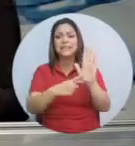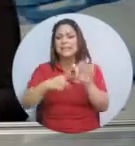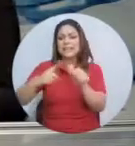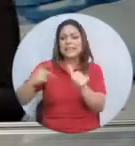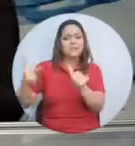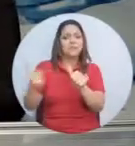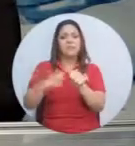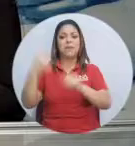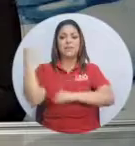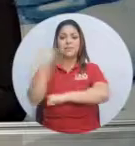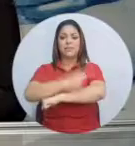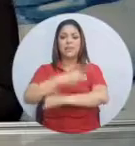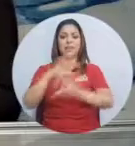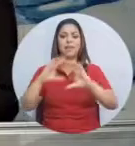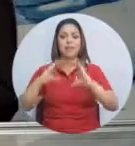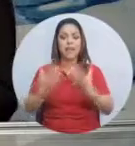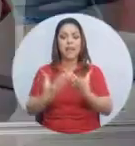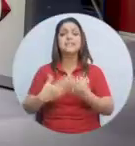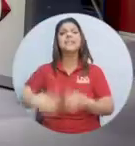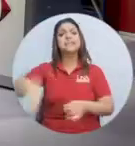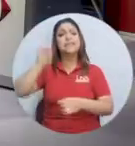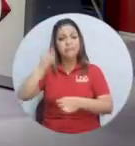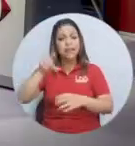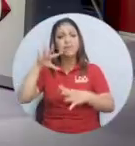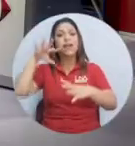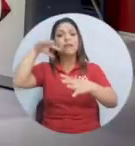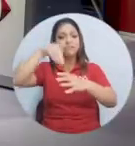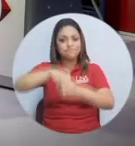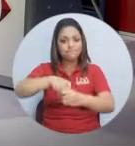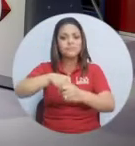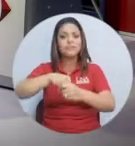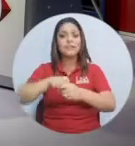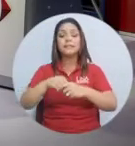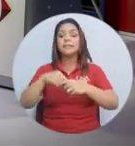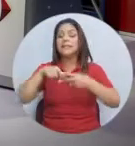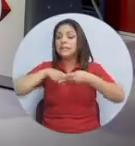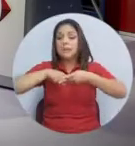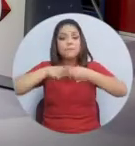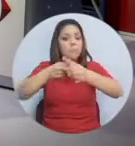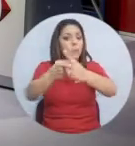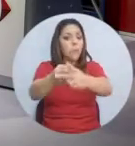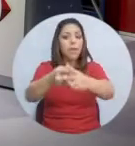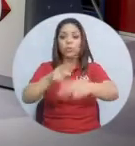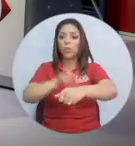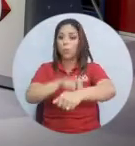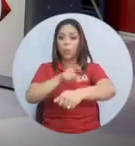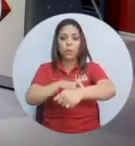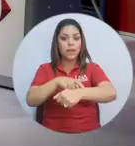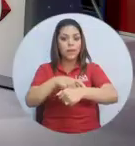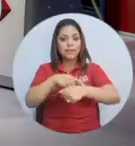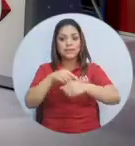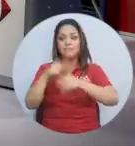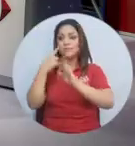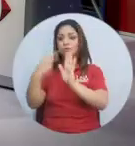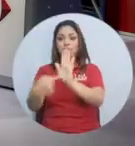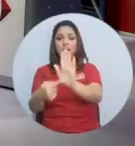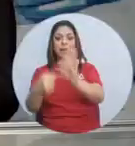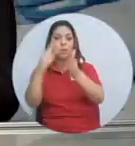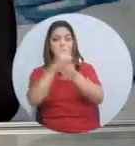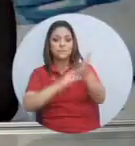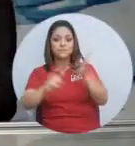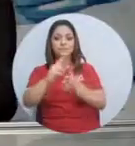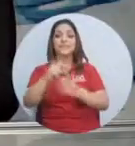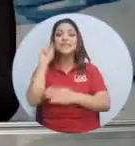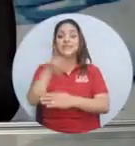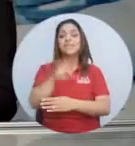primer día de clases, tienen que ser parte del proceso de inducción cuando acogemos a nuestros estudiantes y les enseñamos la universidad. Tienen